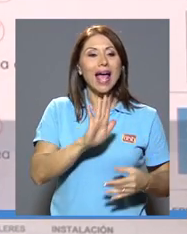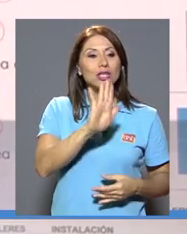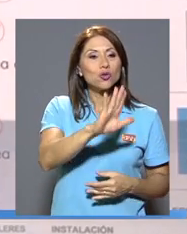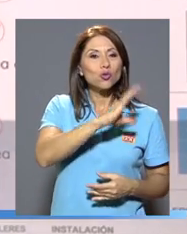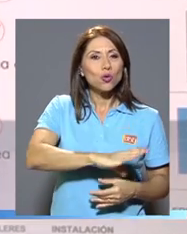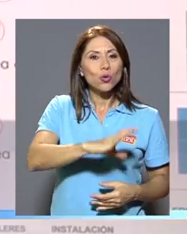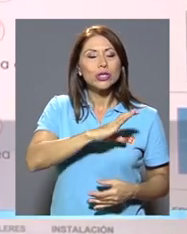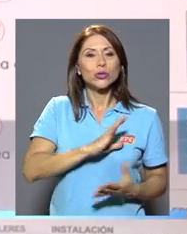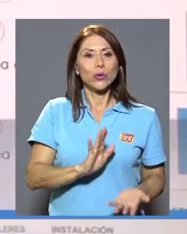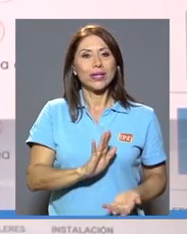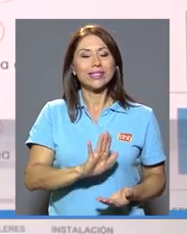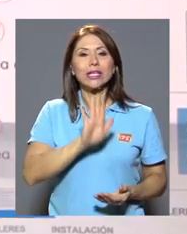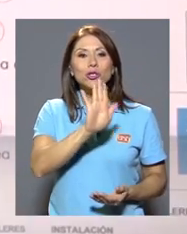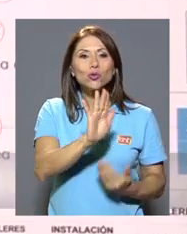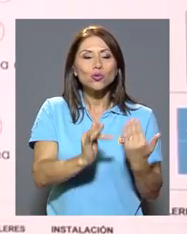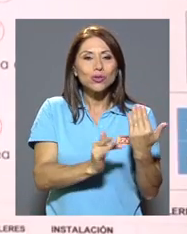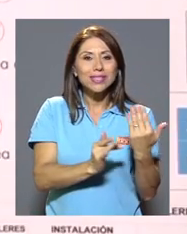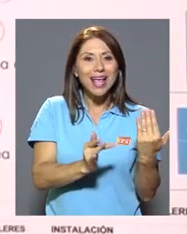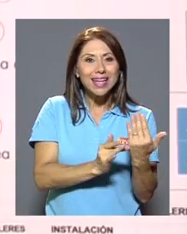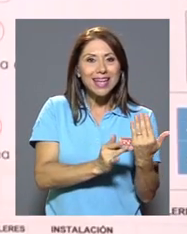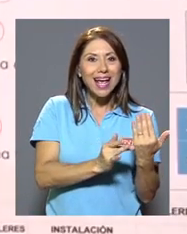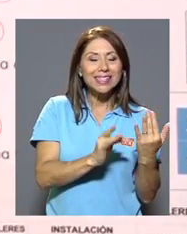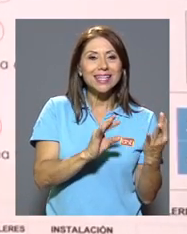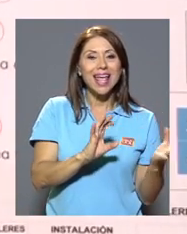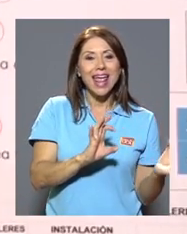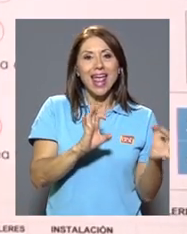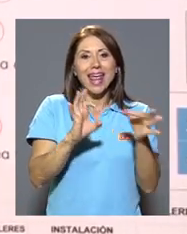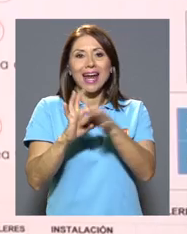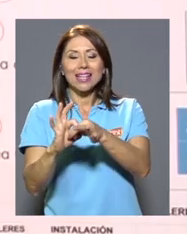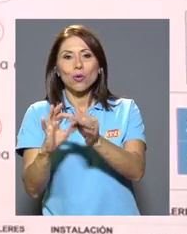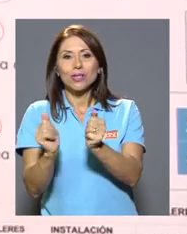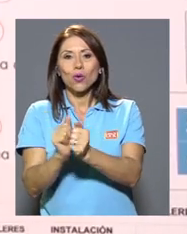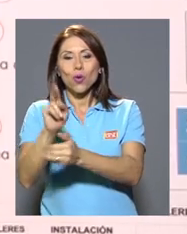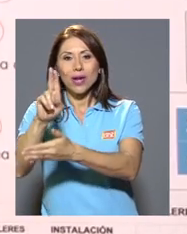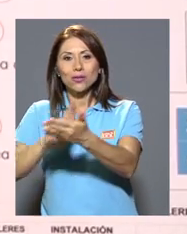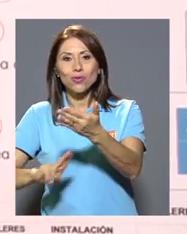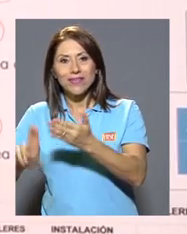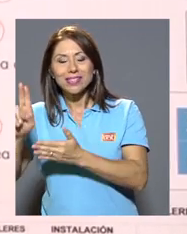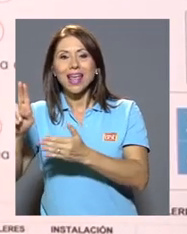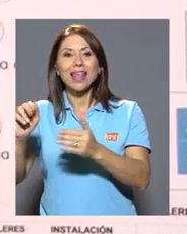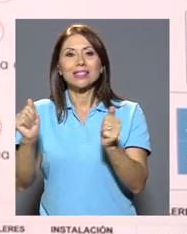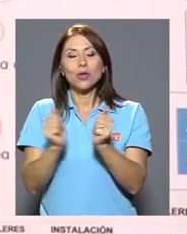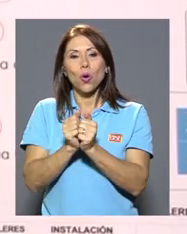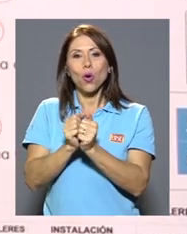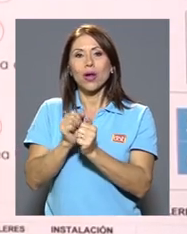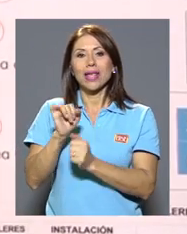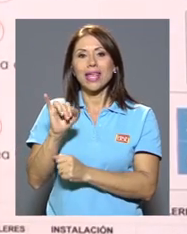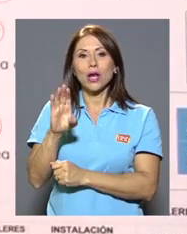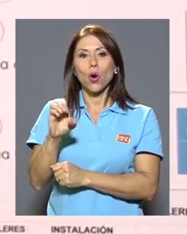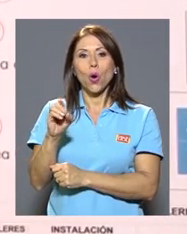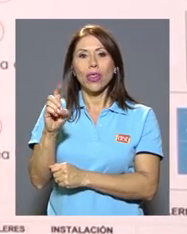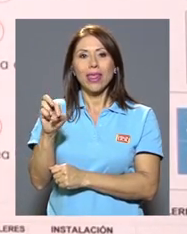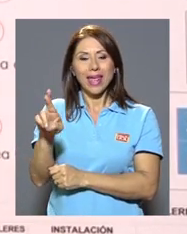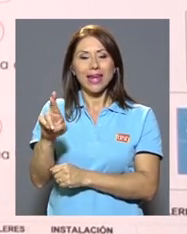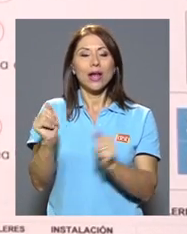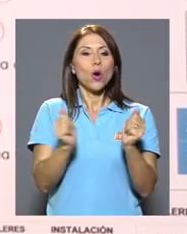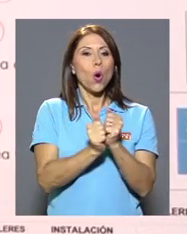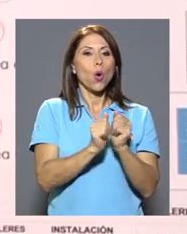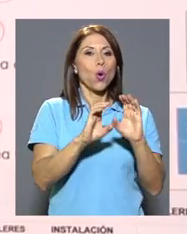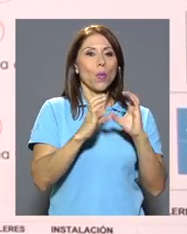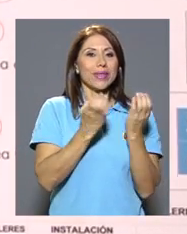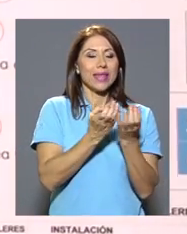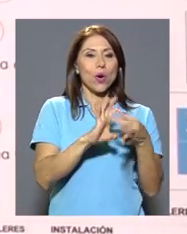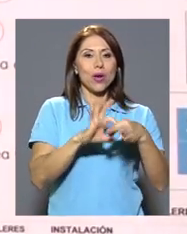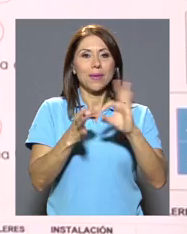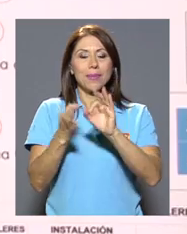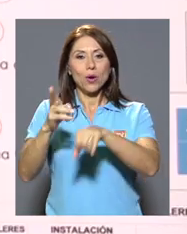la técnica que ahí se realiza en articulación con las universidades, con el ICODER, Comité Olímpico Nacional, porque